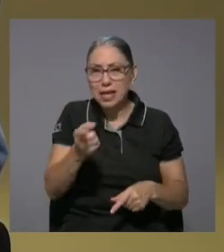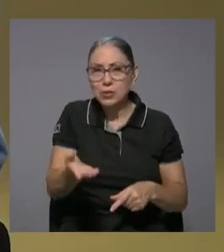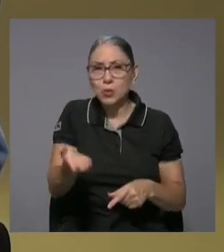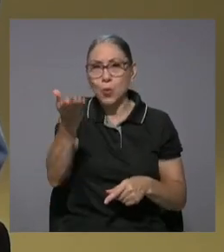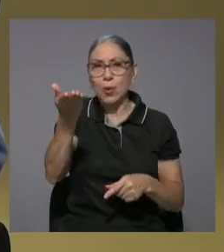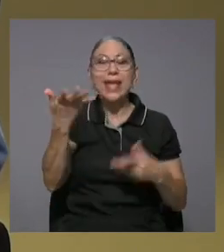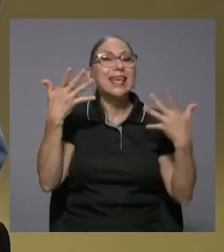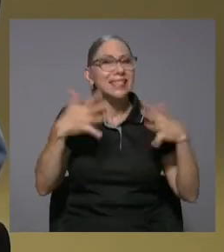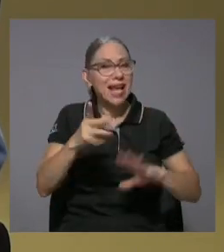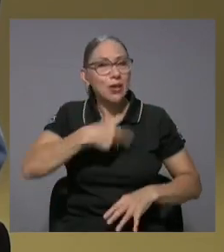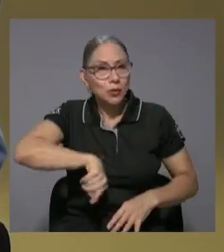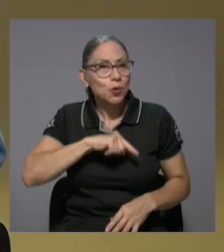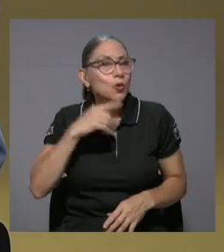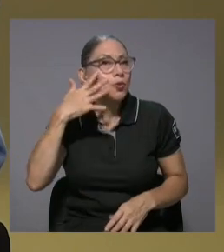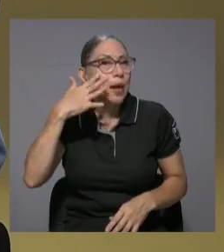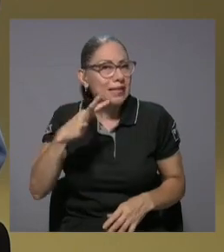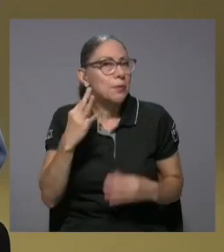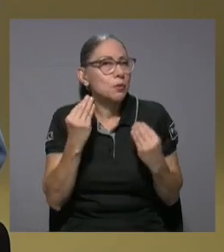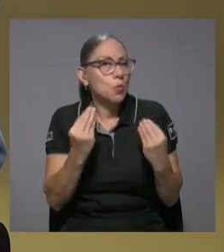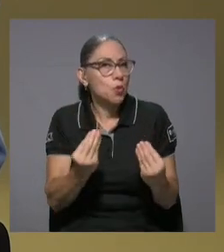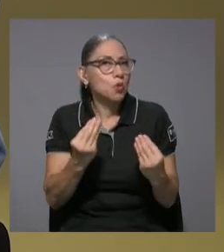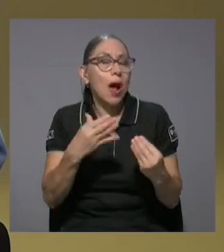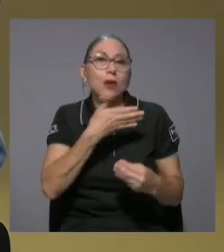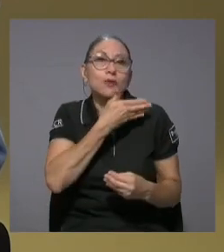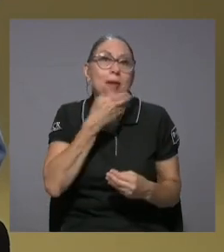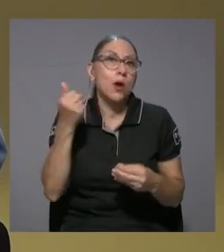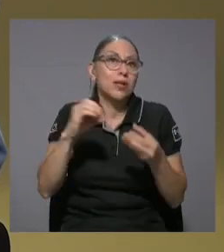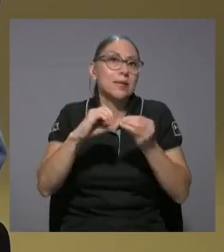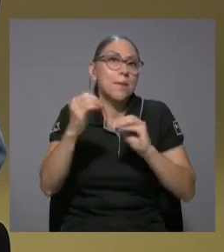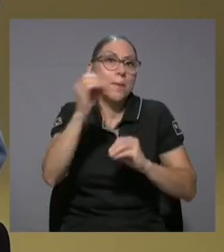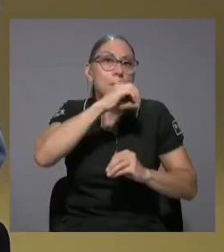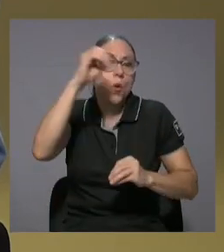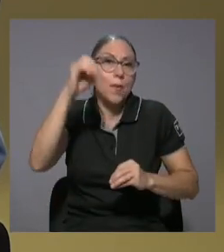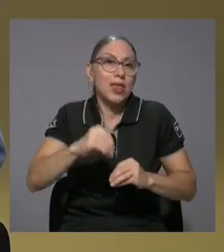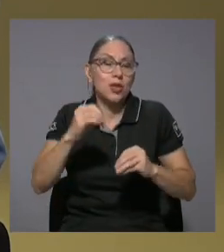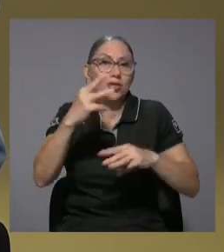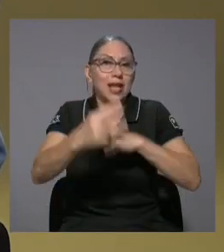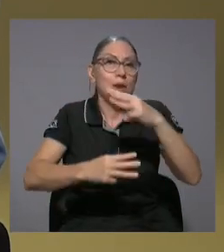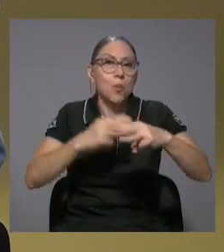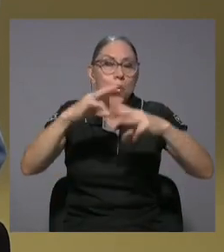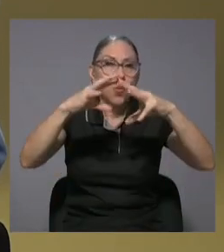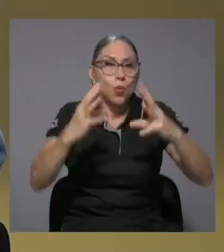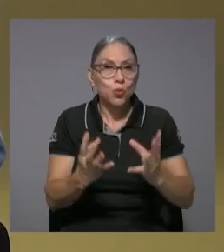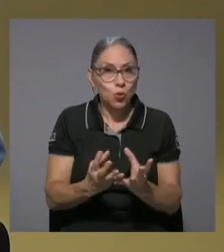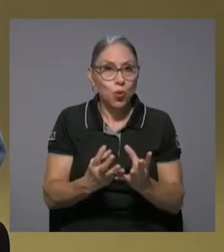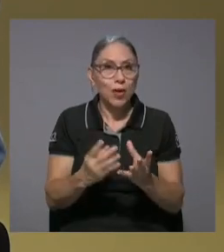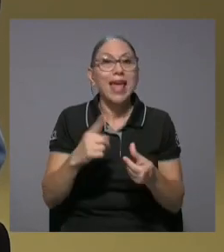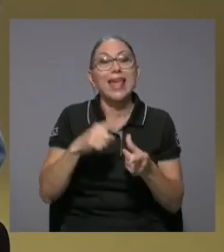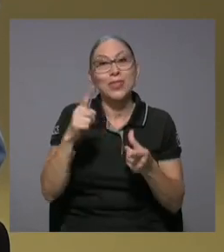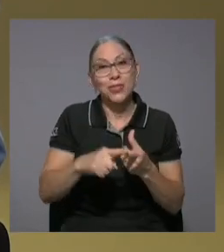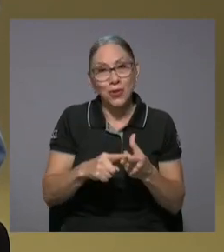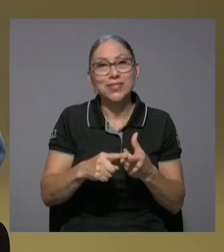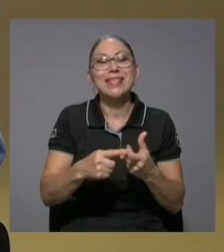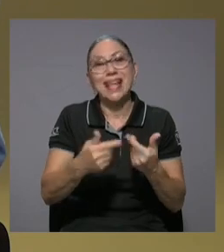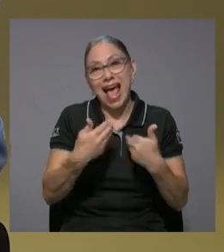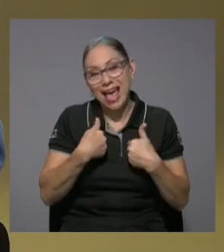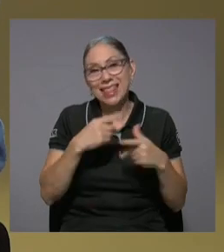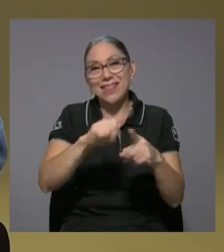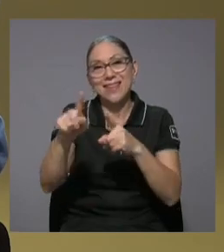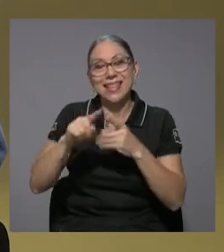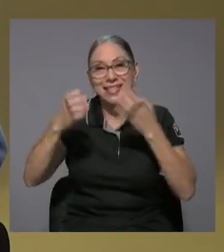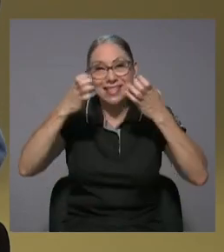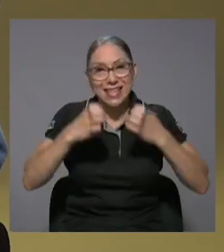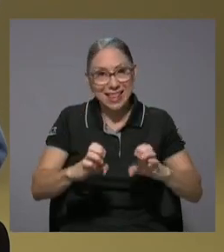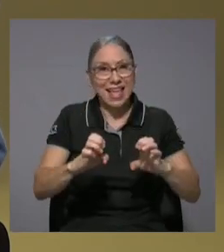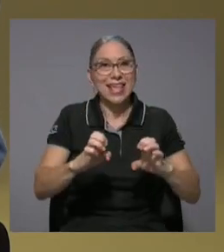de los mejores países en el mundo. O sea, hay gente que como estrategia para poder obtener su título se moviliza entre universidades. Y ahí hay